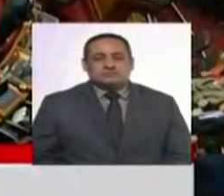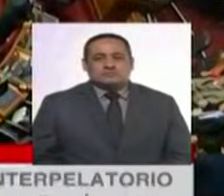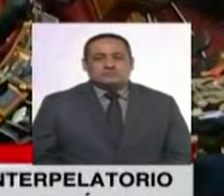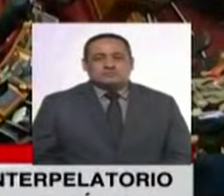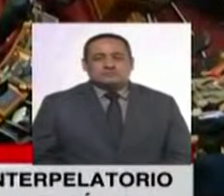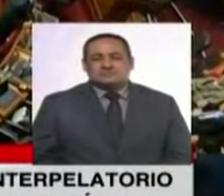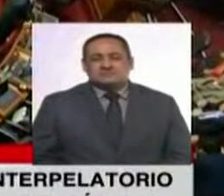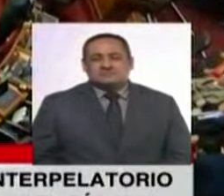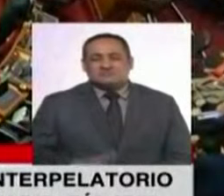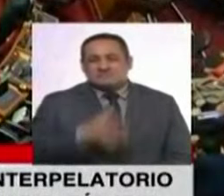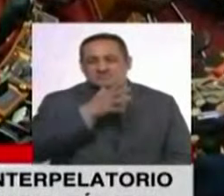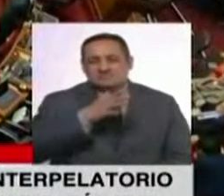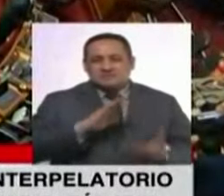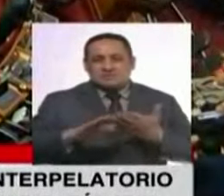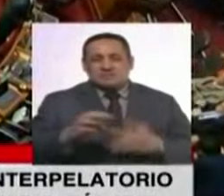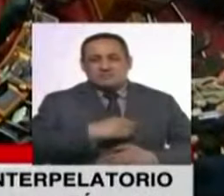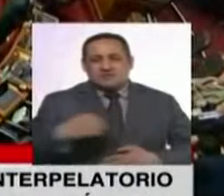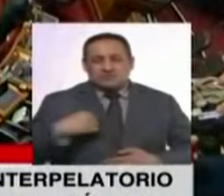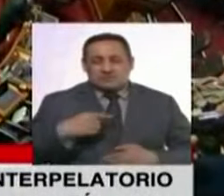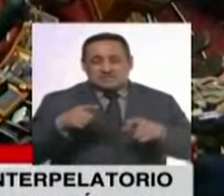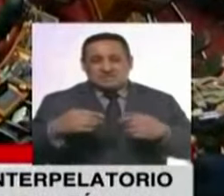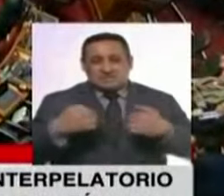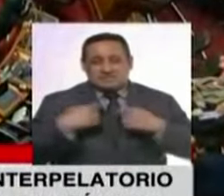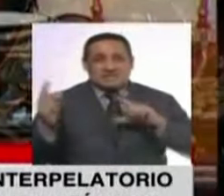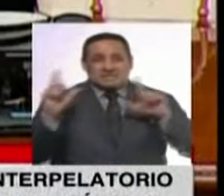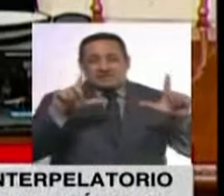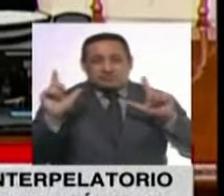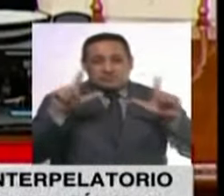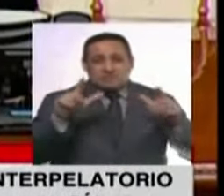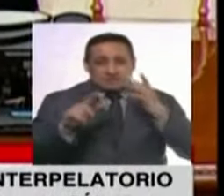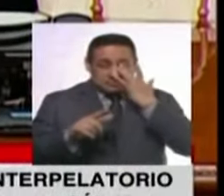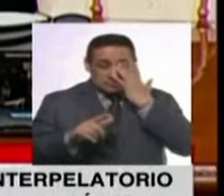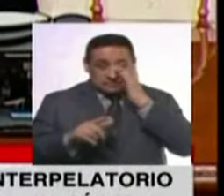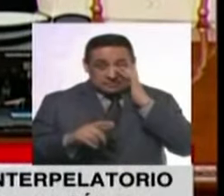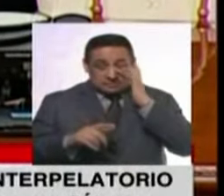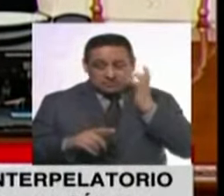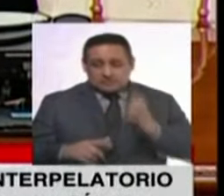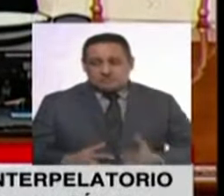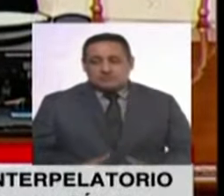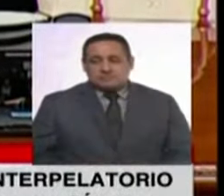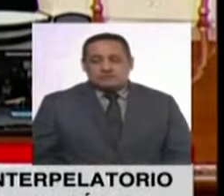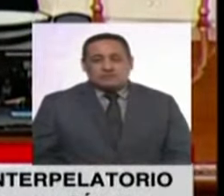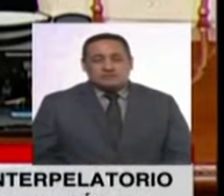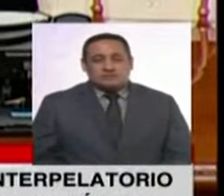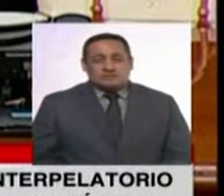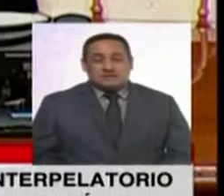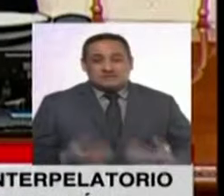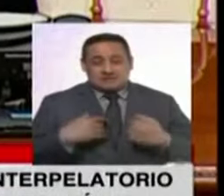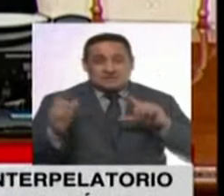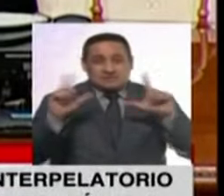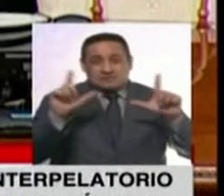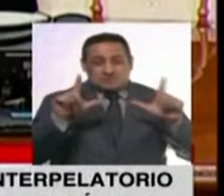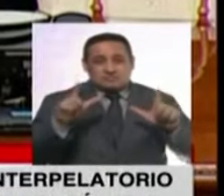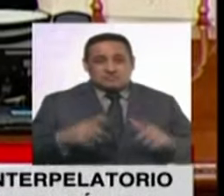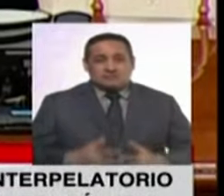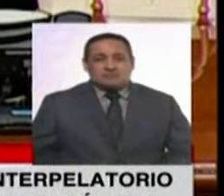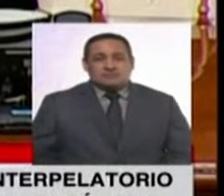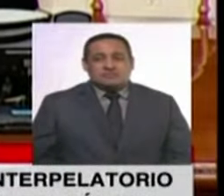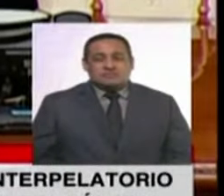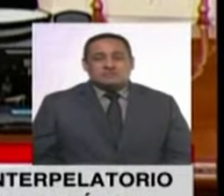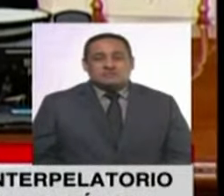Disculpe ministro usted tiene diapositivas Sí usted tiene diapositivas